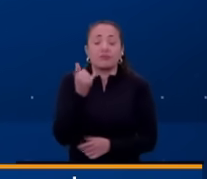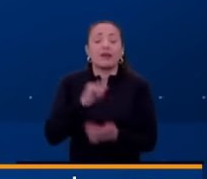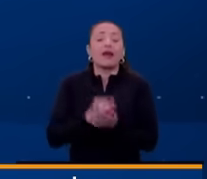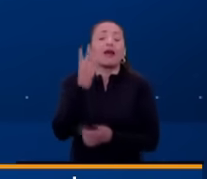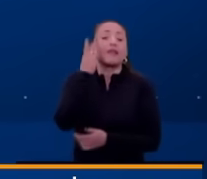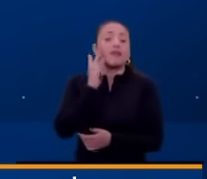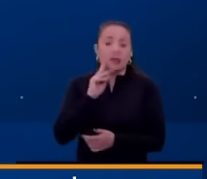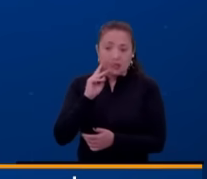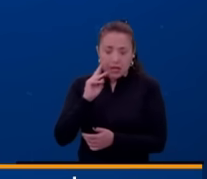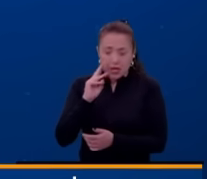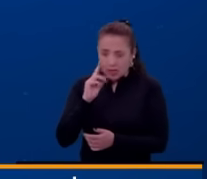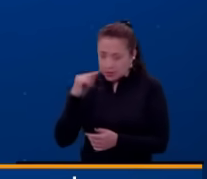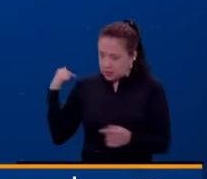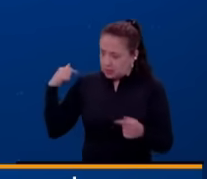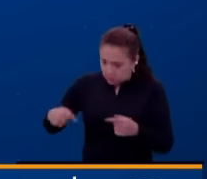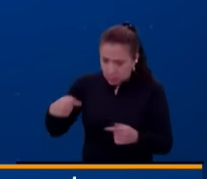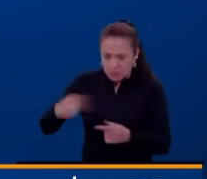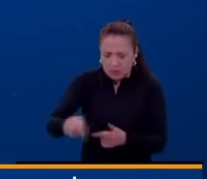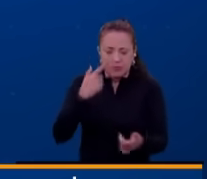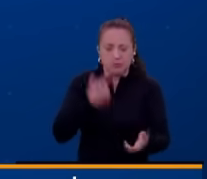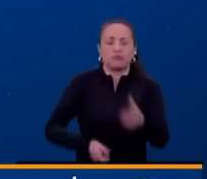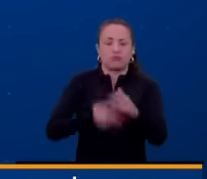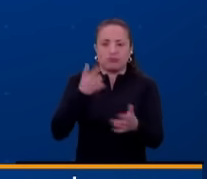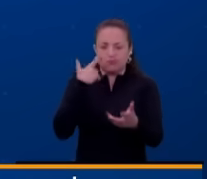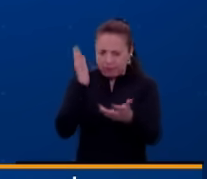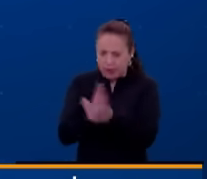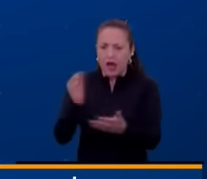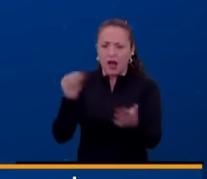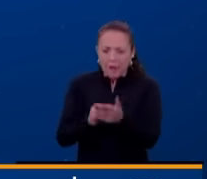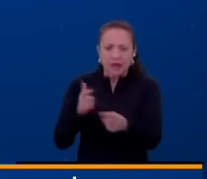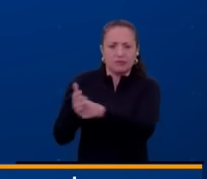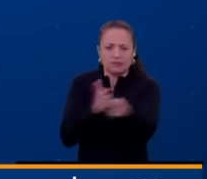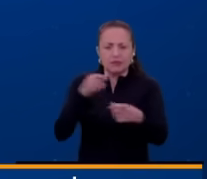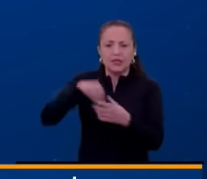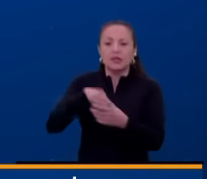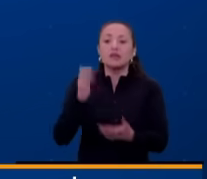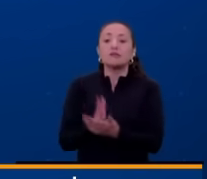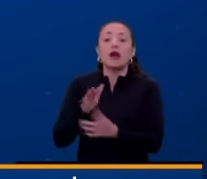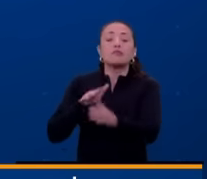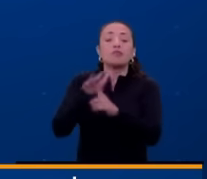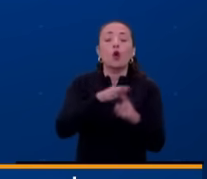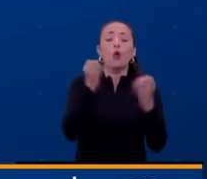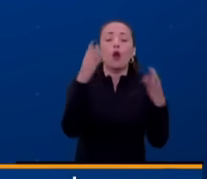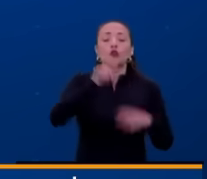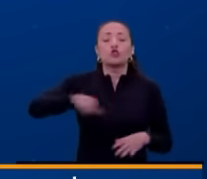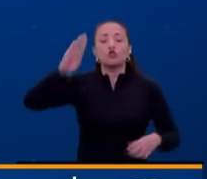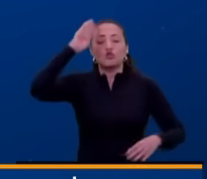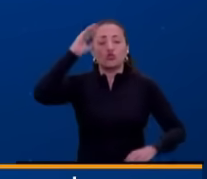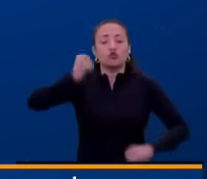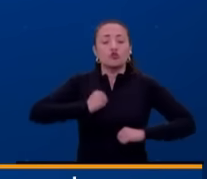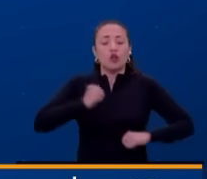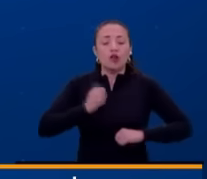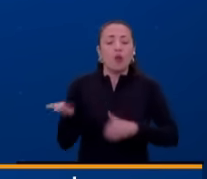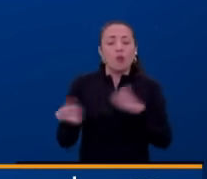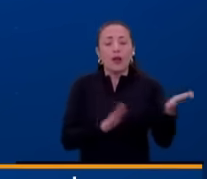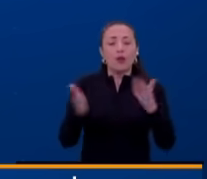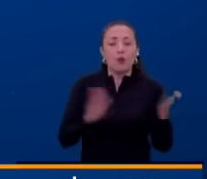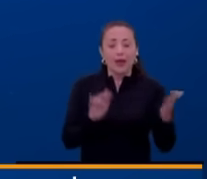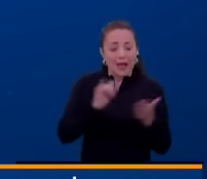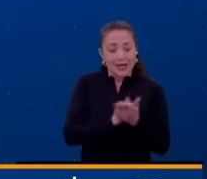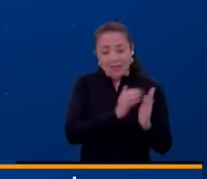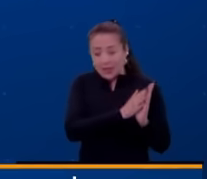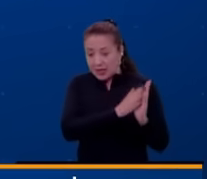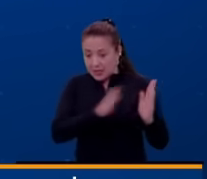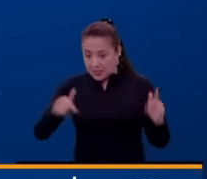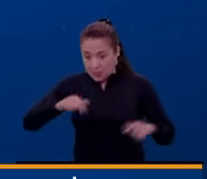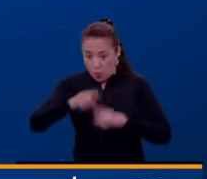es el tercer ataque que se registra en el departamento y que ya deja un saldo de 7 soldados asesinados en lo que va corrido del año en esta zona del